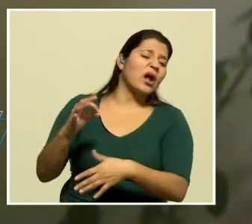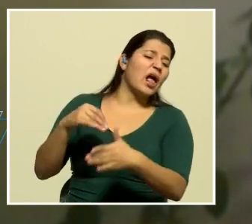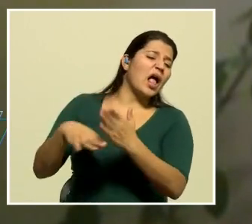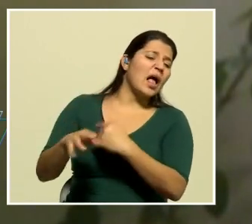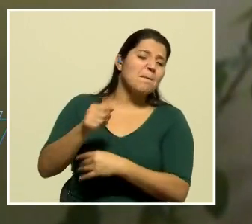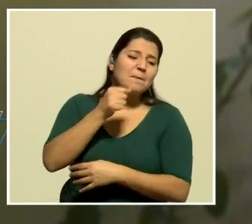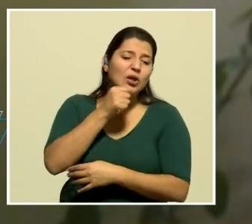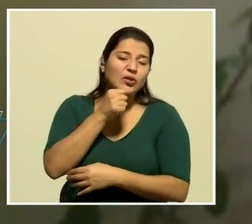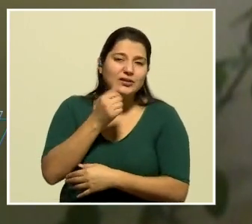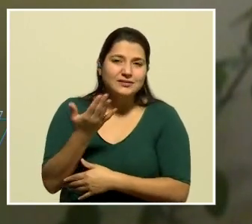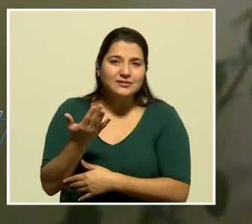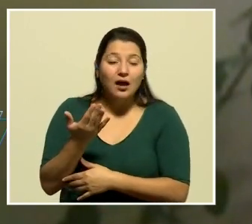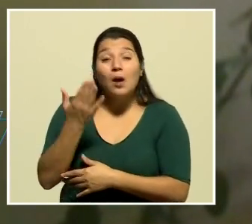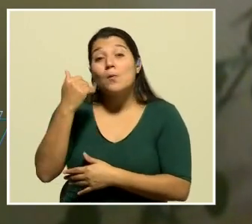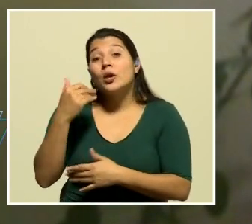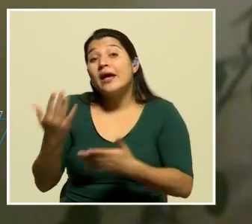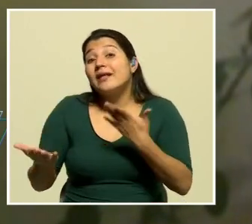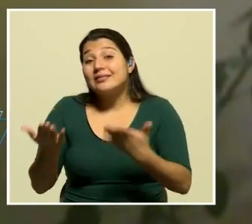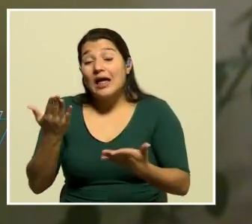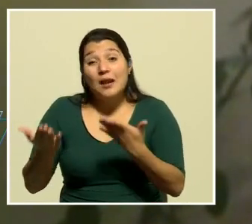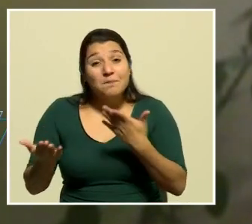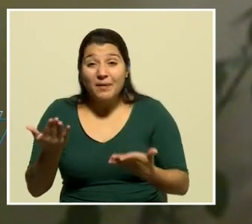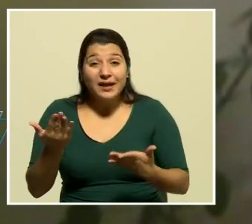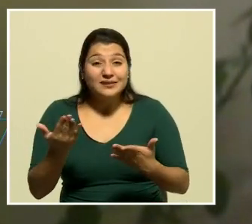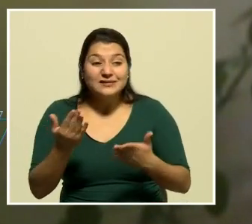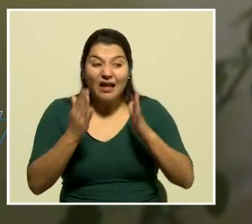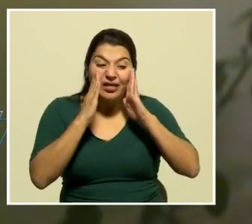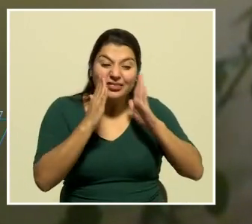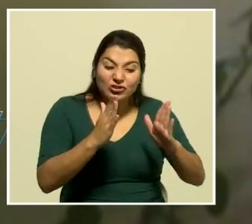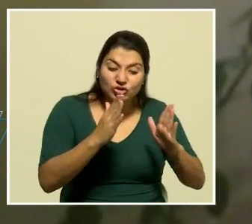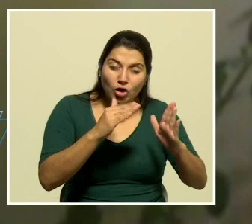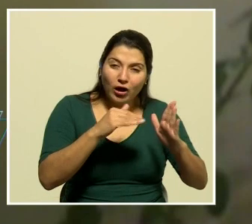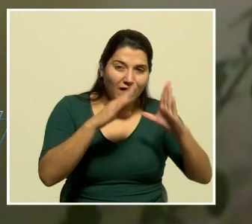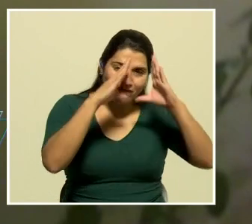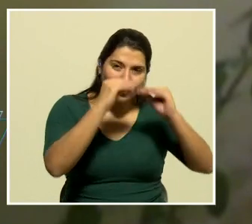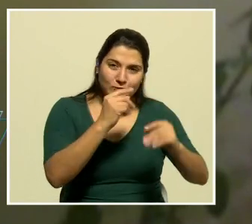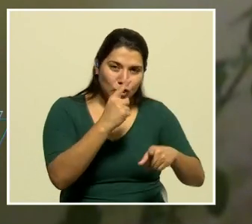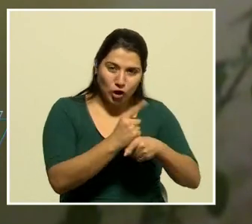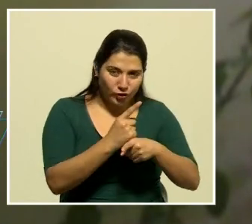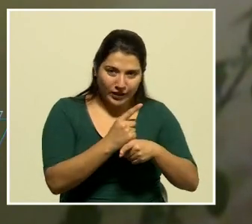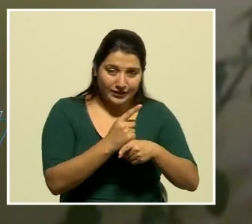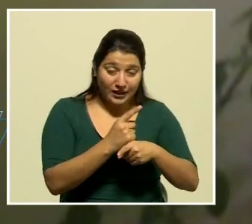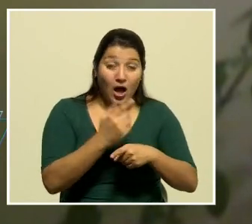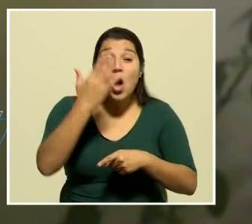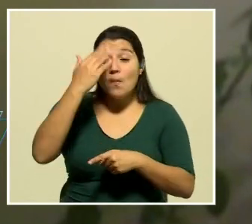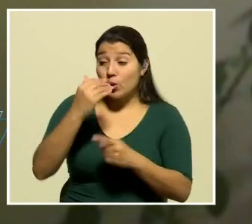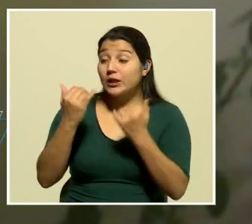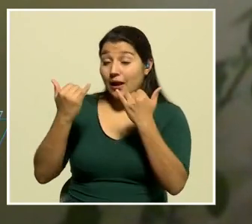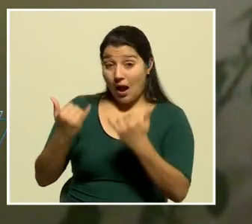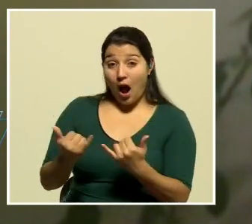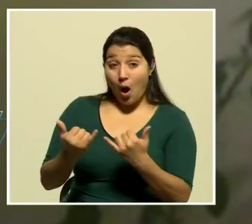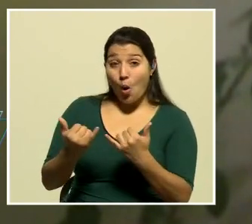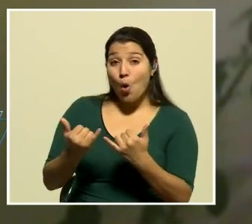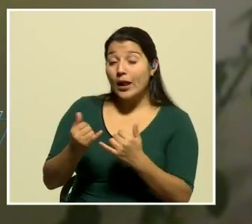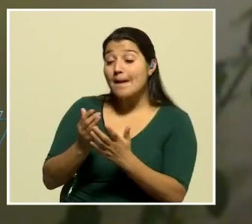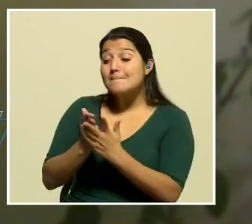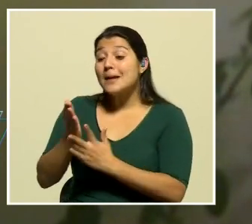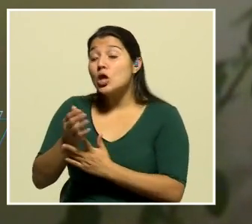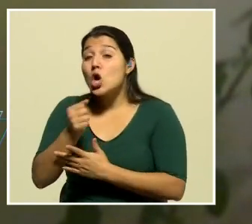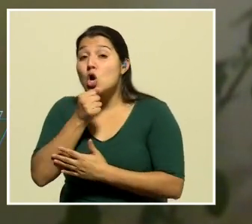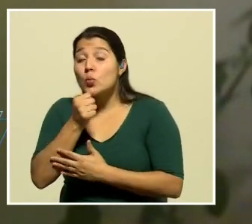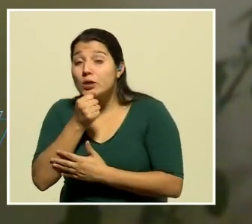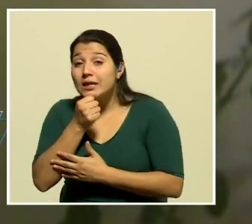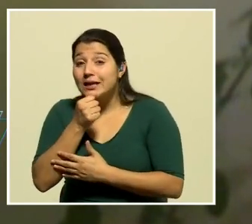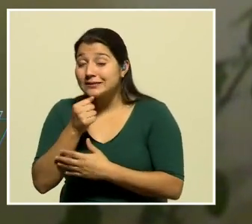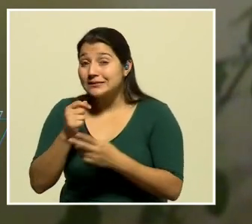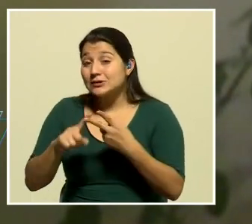están desperdiciando sus clics y están desperdiciando dónde ponen su atención, porque hay medios de comunicación y hay sobre todo algunos